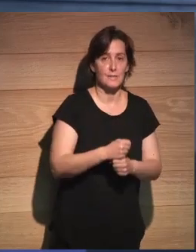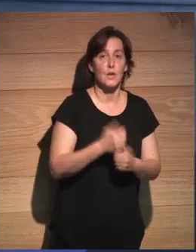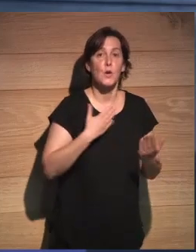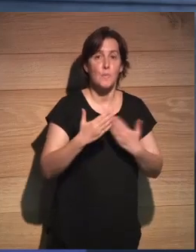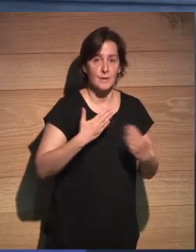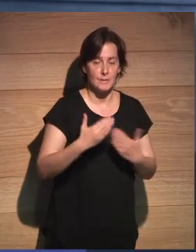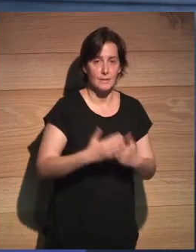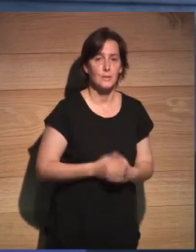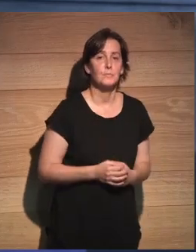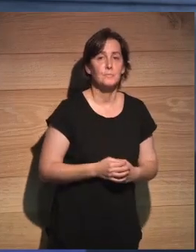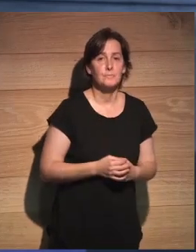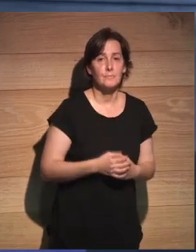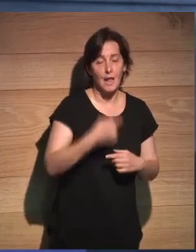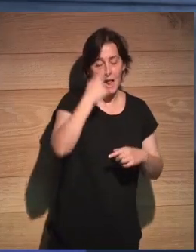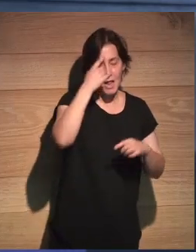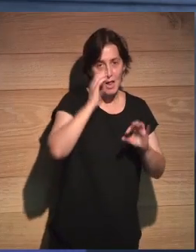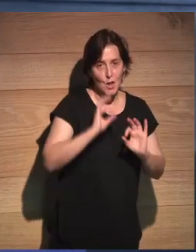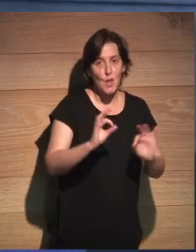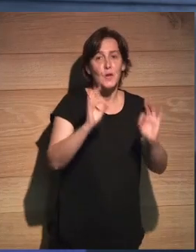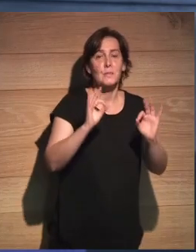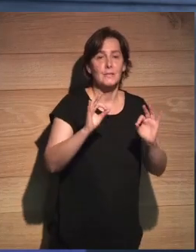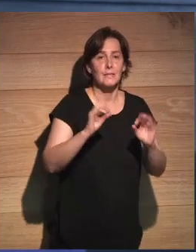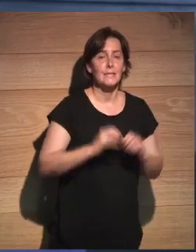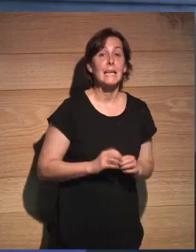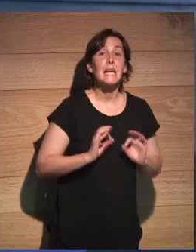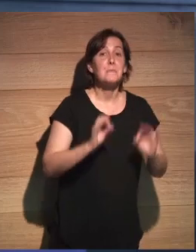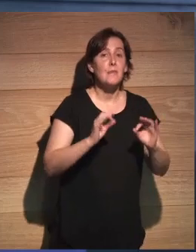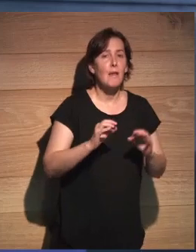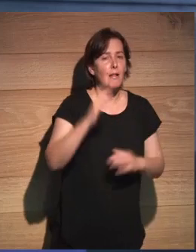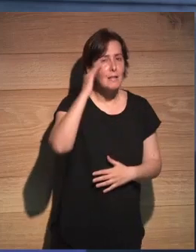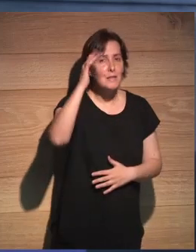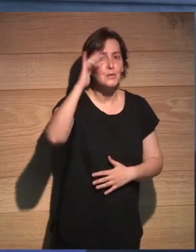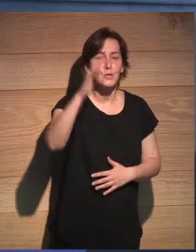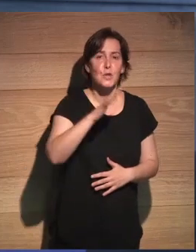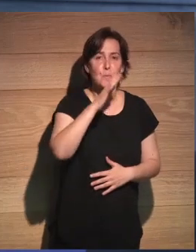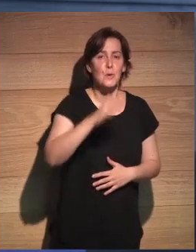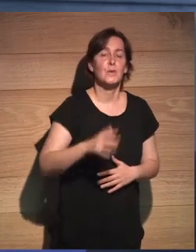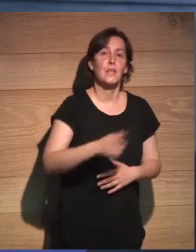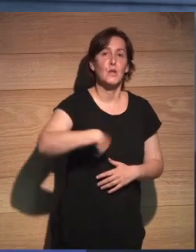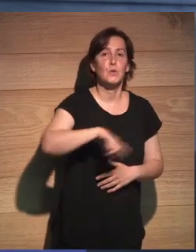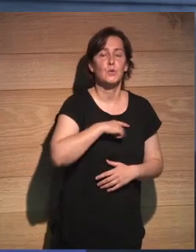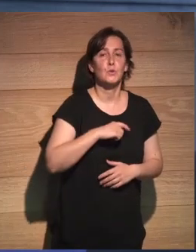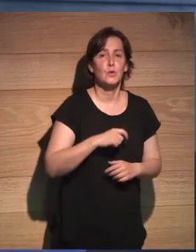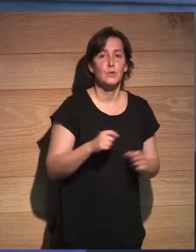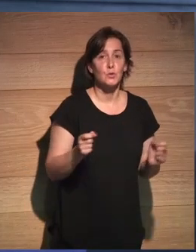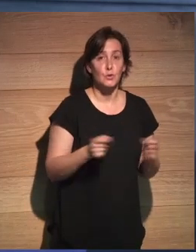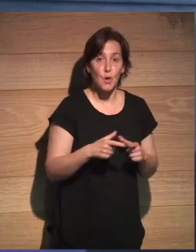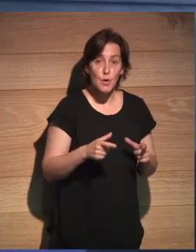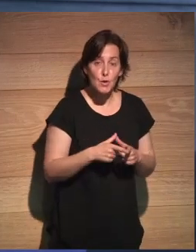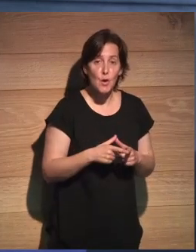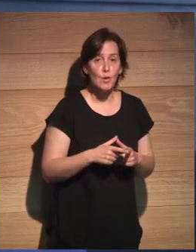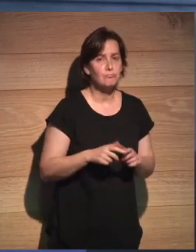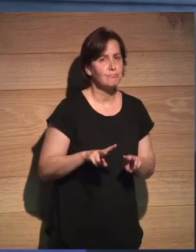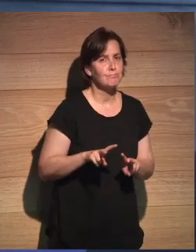Conversation y, lógicamente, nos hace especial ilusión porque hemos sido socios